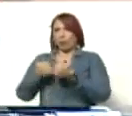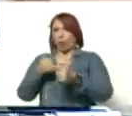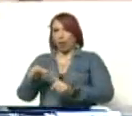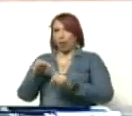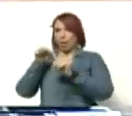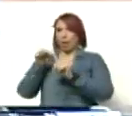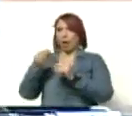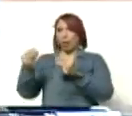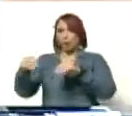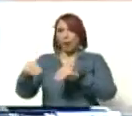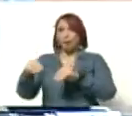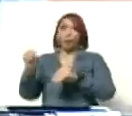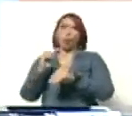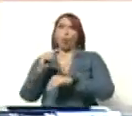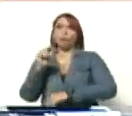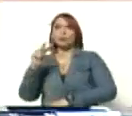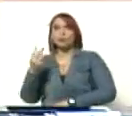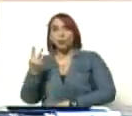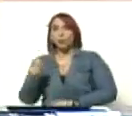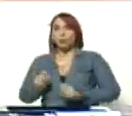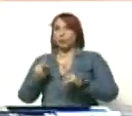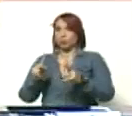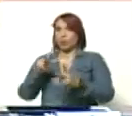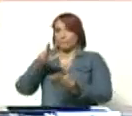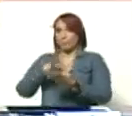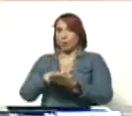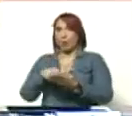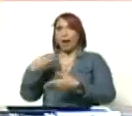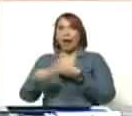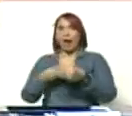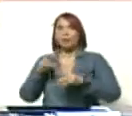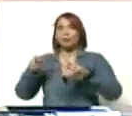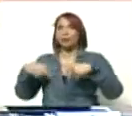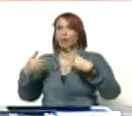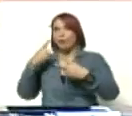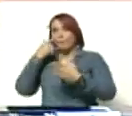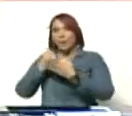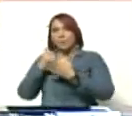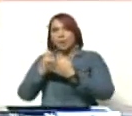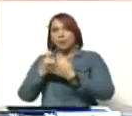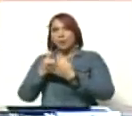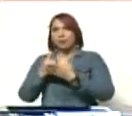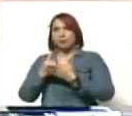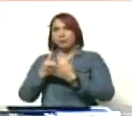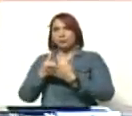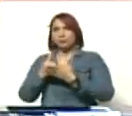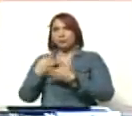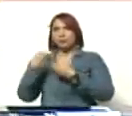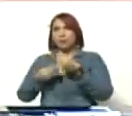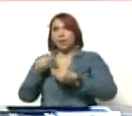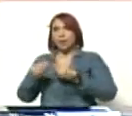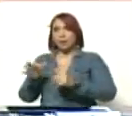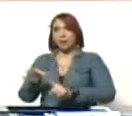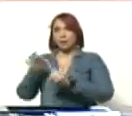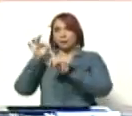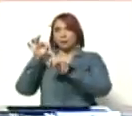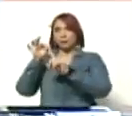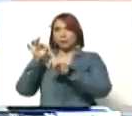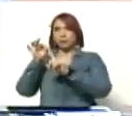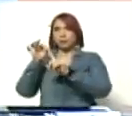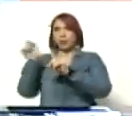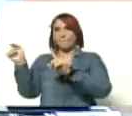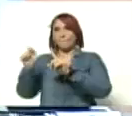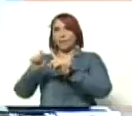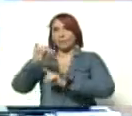conformidad o una segunda oportunidad de validar, hacen una nueva verificación y se hace la asignación definitiva hacia el mes de